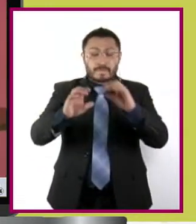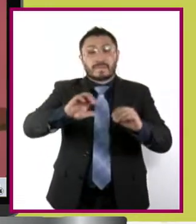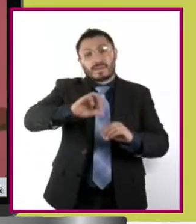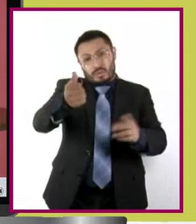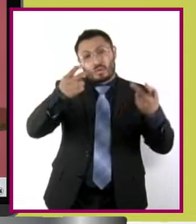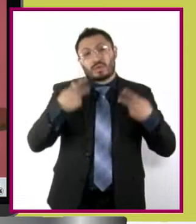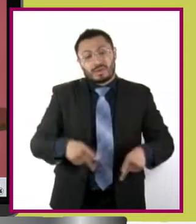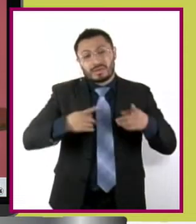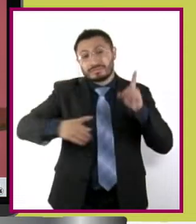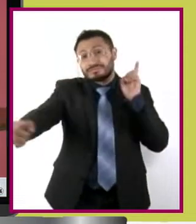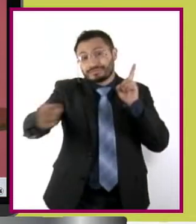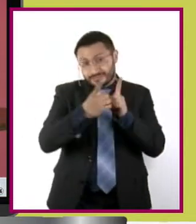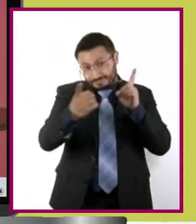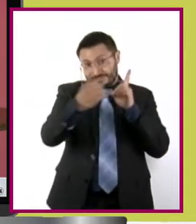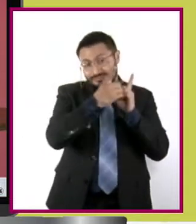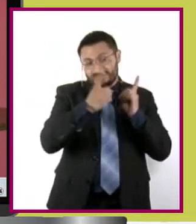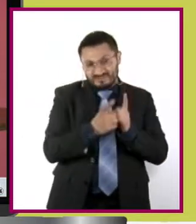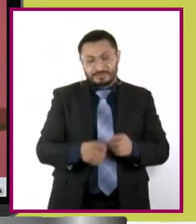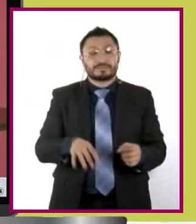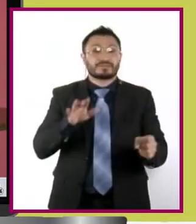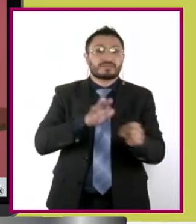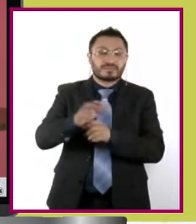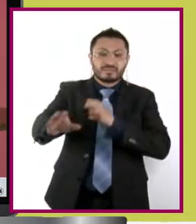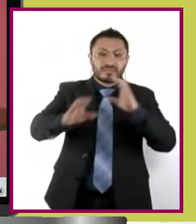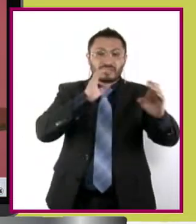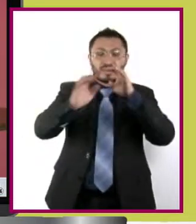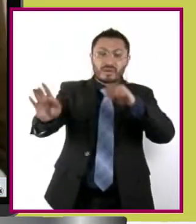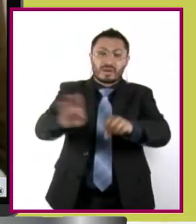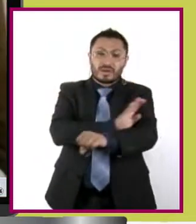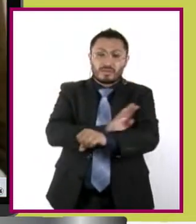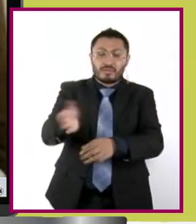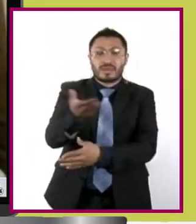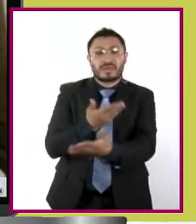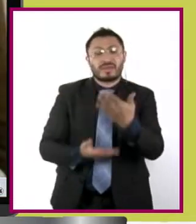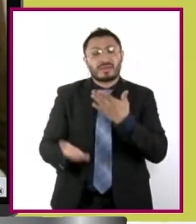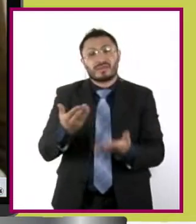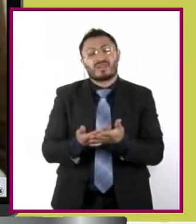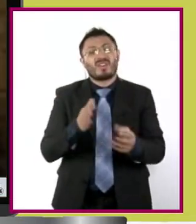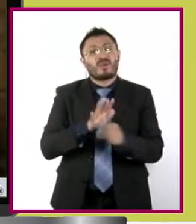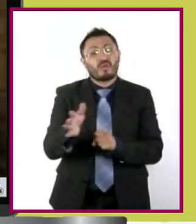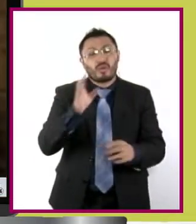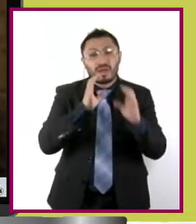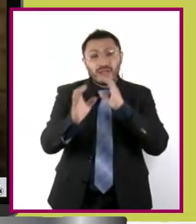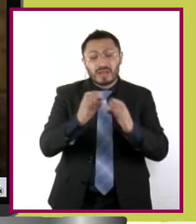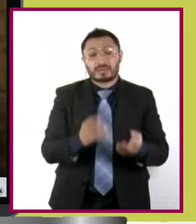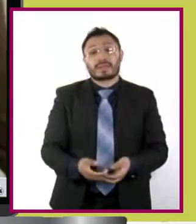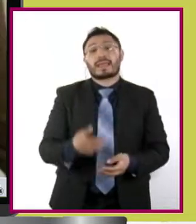otros. ¿Y qué tipos de comunicación favorecen la convivencia? Es la comunicación honesta,